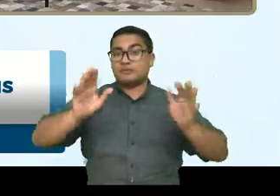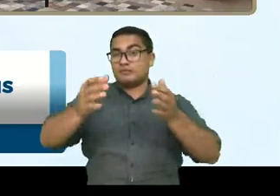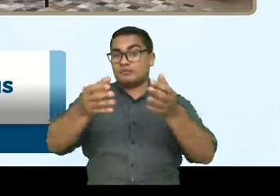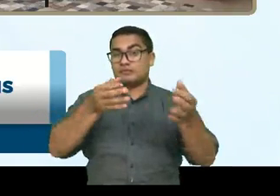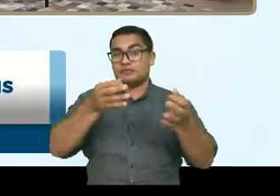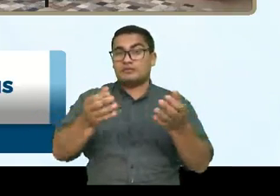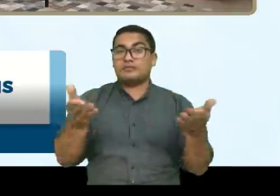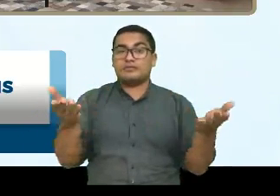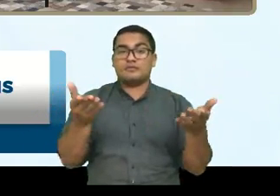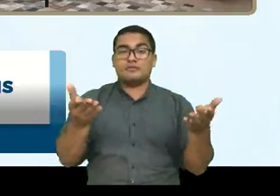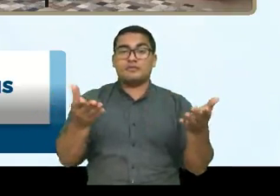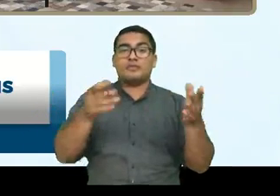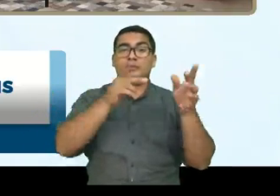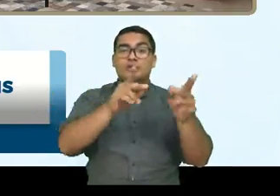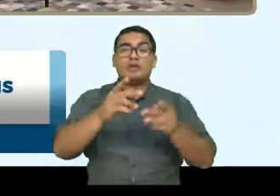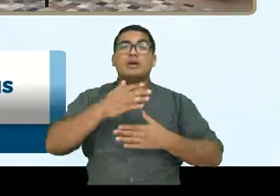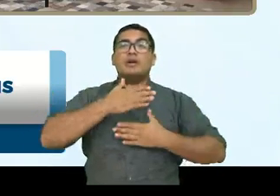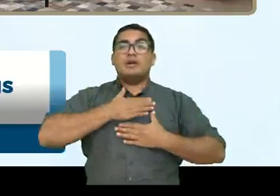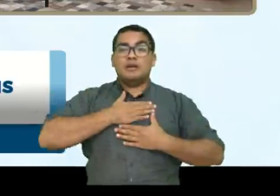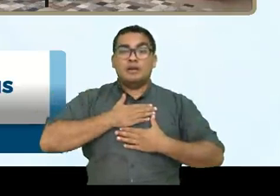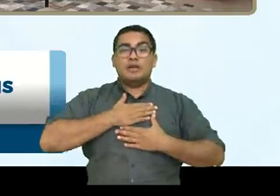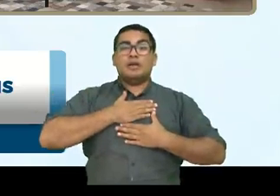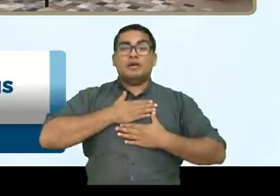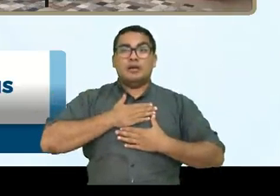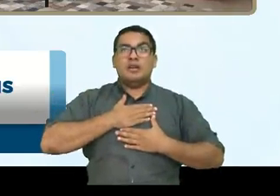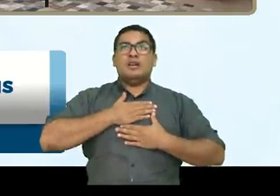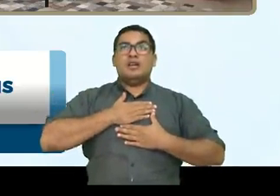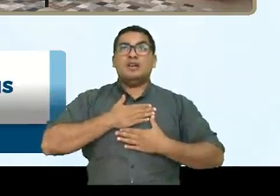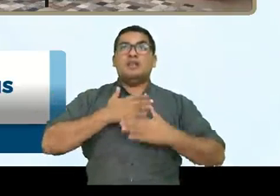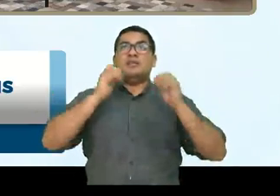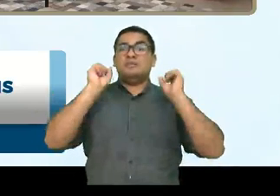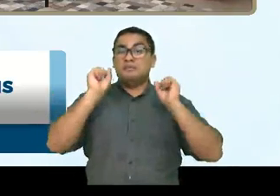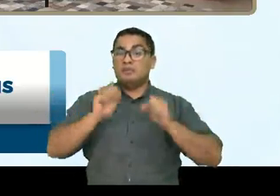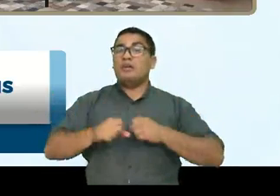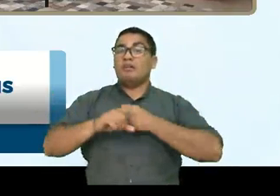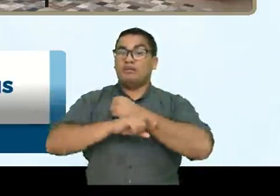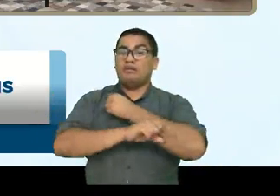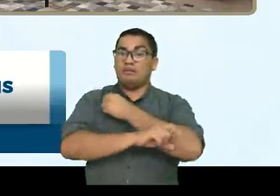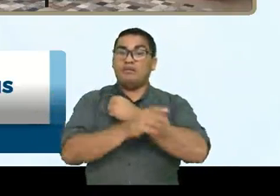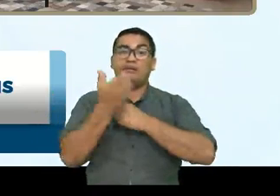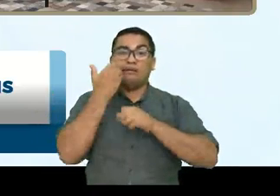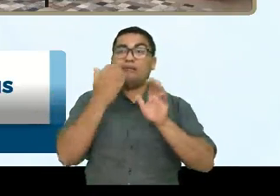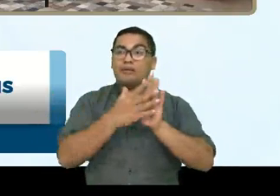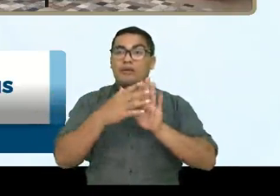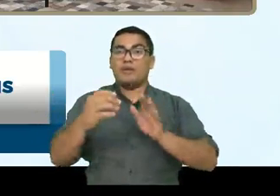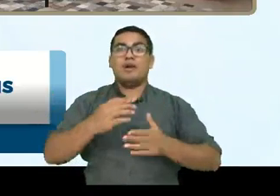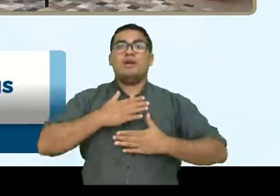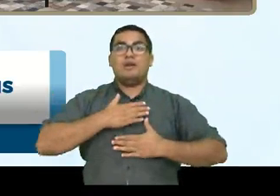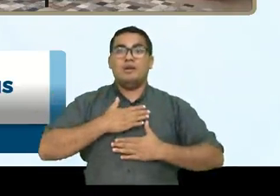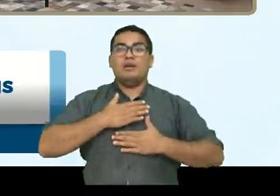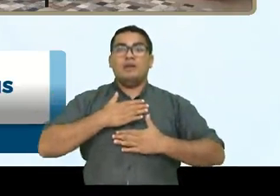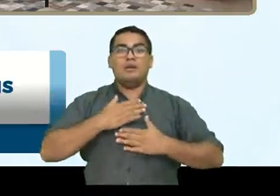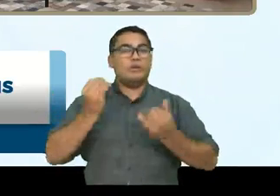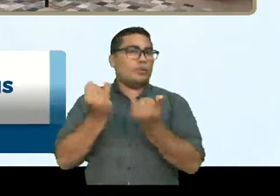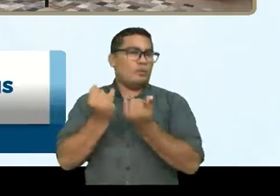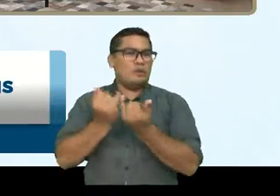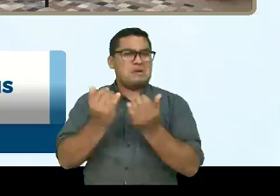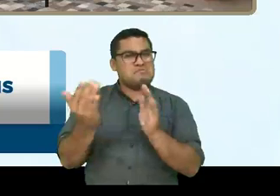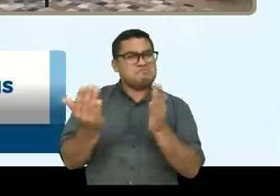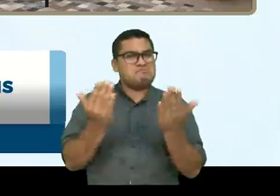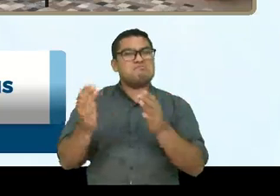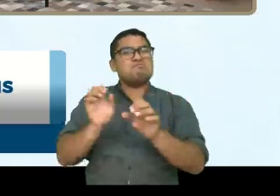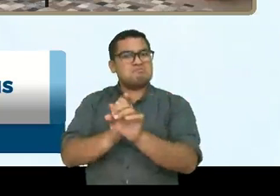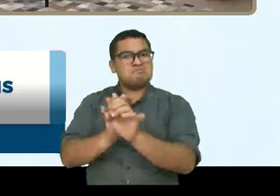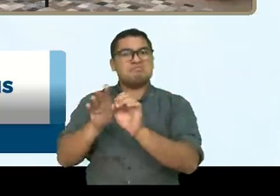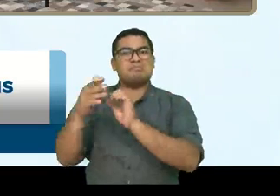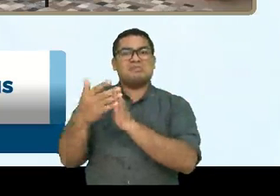La falta de respiración por la leptospirosis, pues. Es uno de los síntomas parecidos a la pandemia que estamos viviendo actualmente en